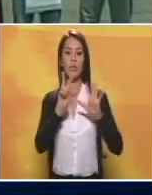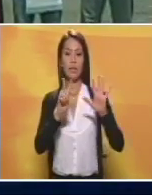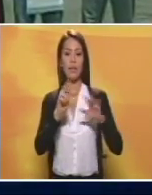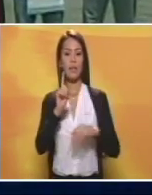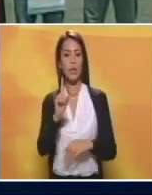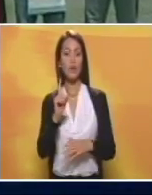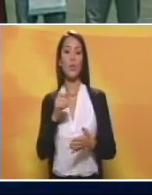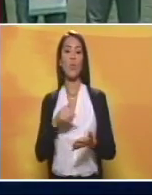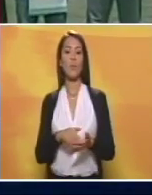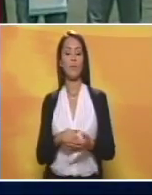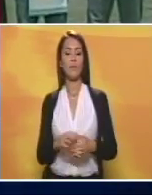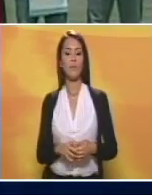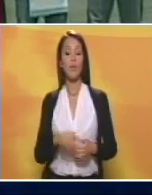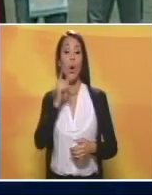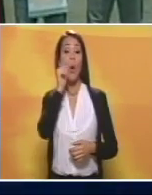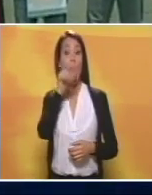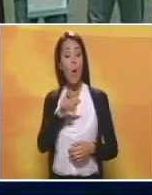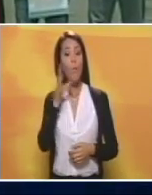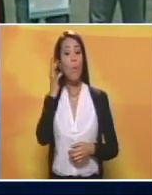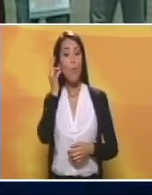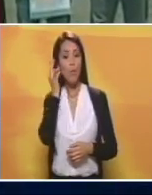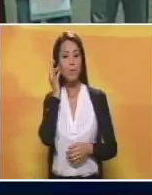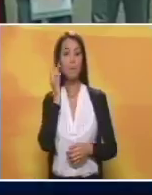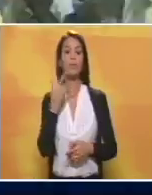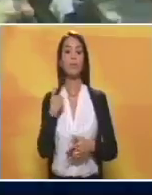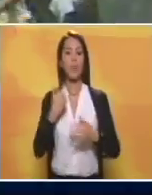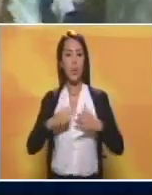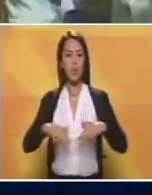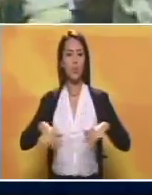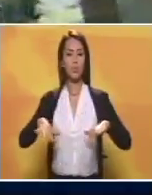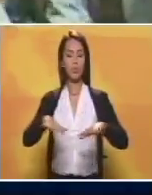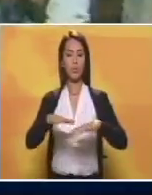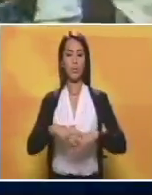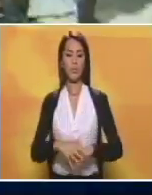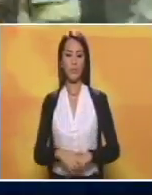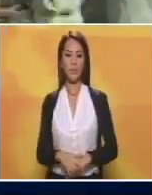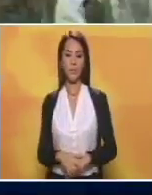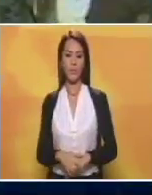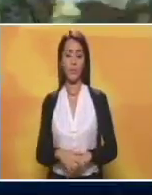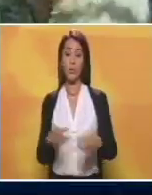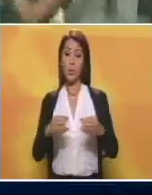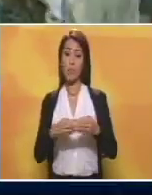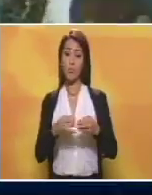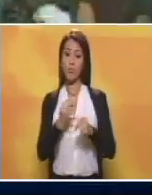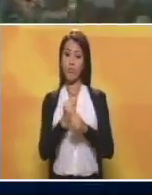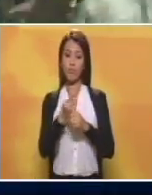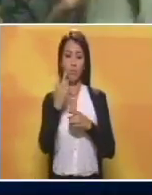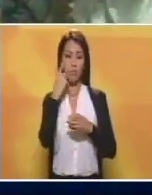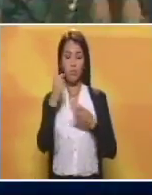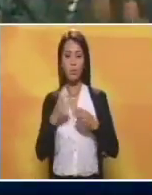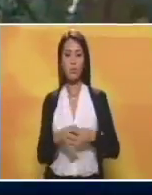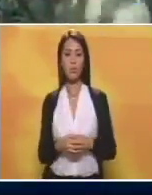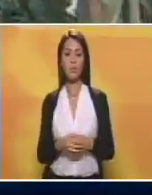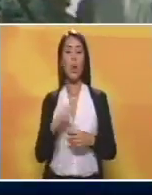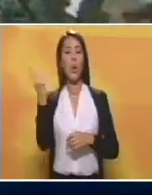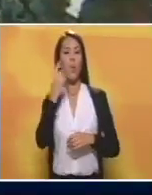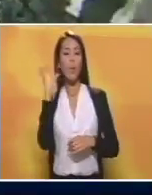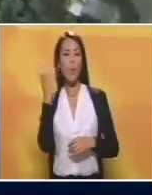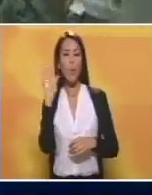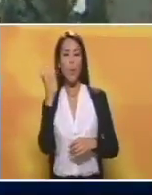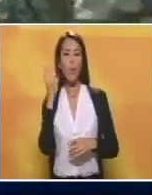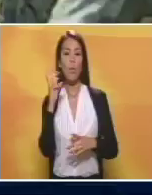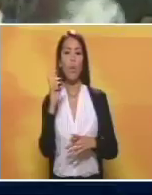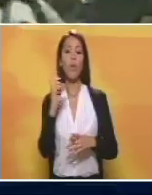195.171 hombres y mujeres se desplegaron con todo su equipo logístico, ambulancia, grúa,